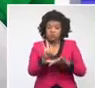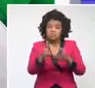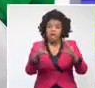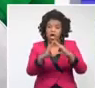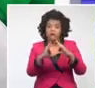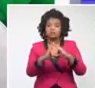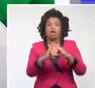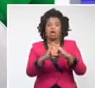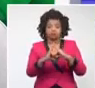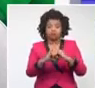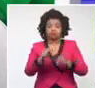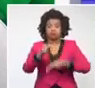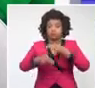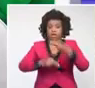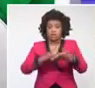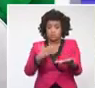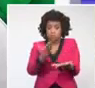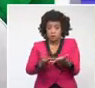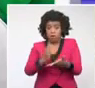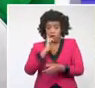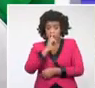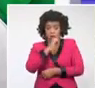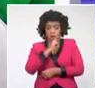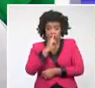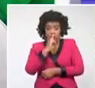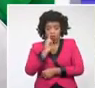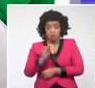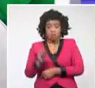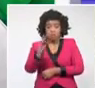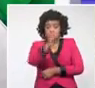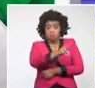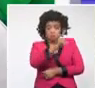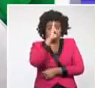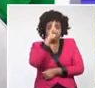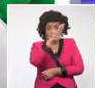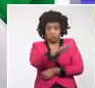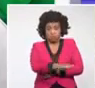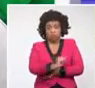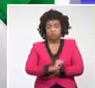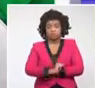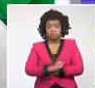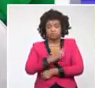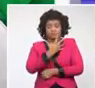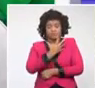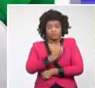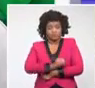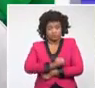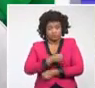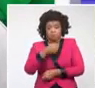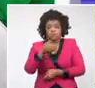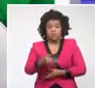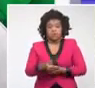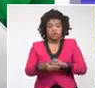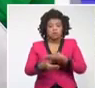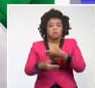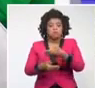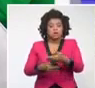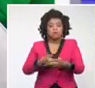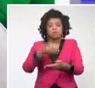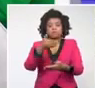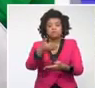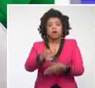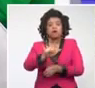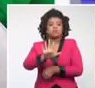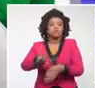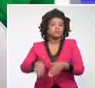el diagnóstico, se ingresó y lamentablemente después de una estadía de 5 días, uno de ellos en